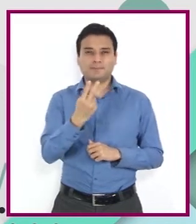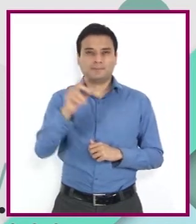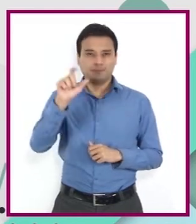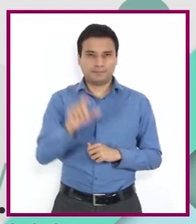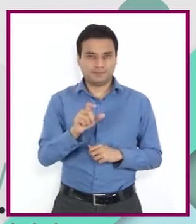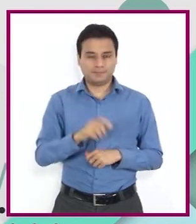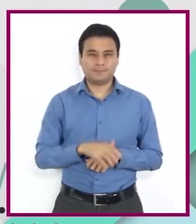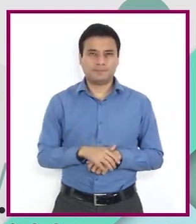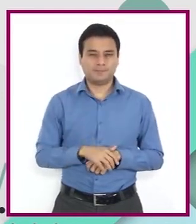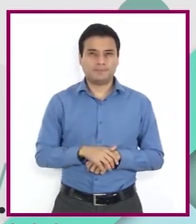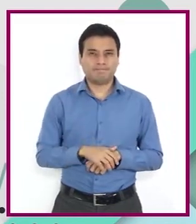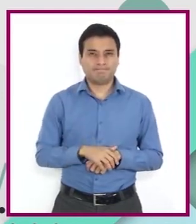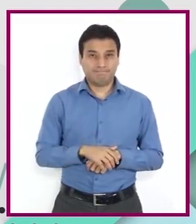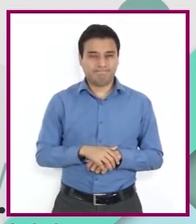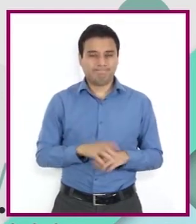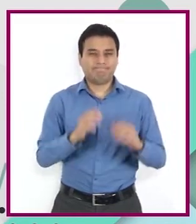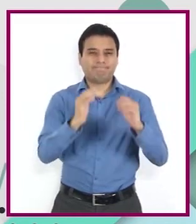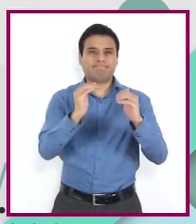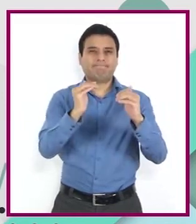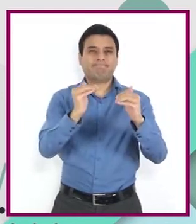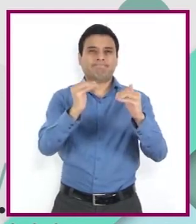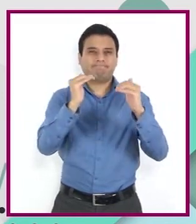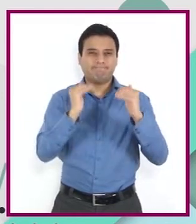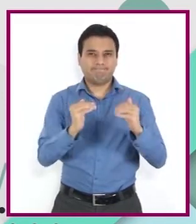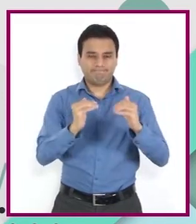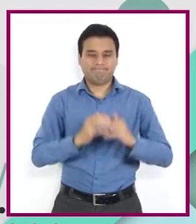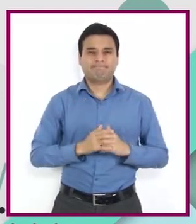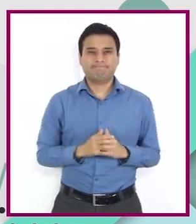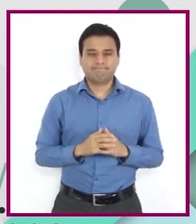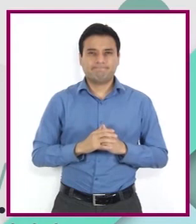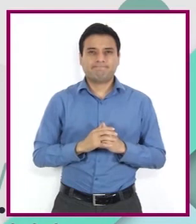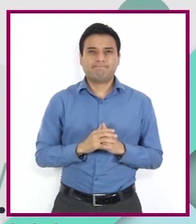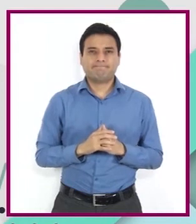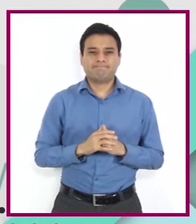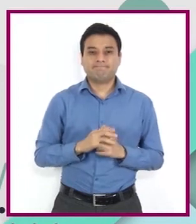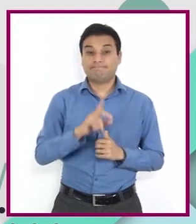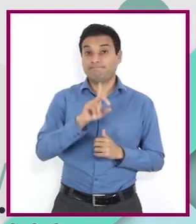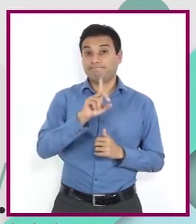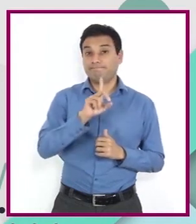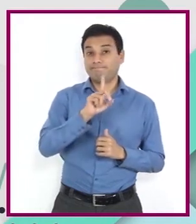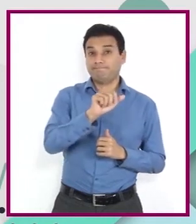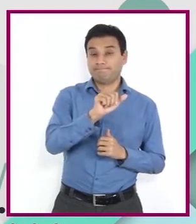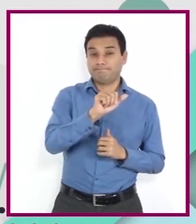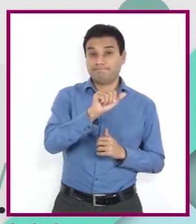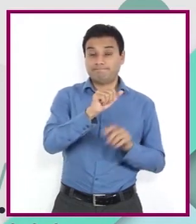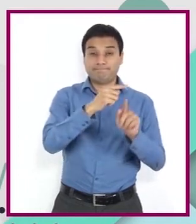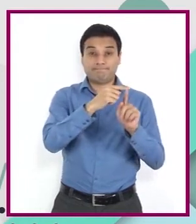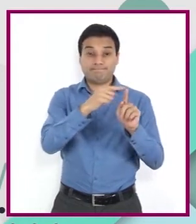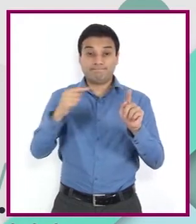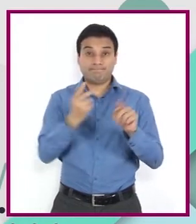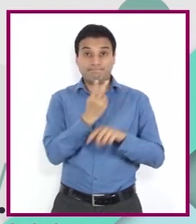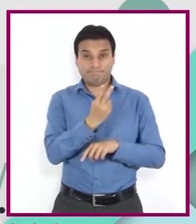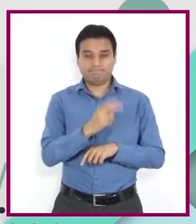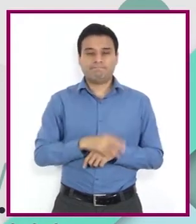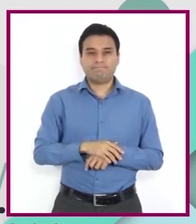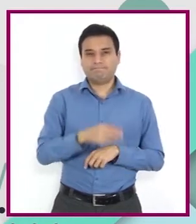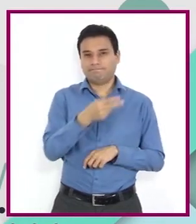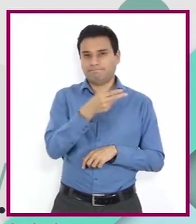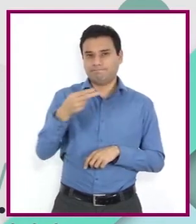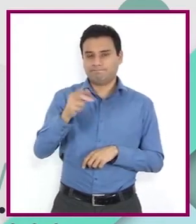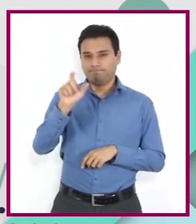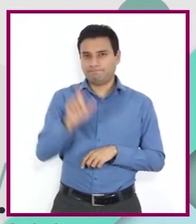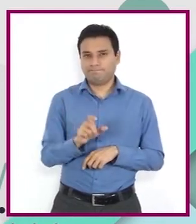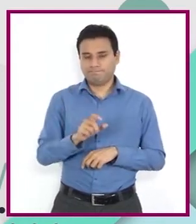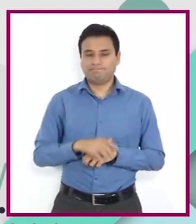2X. Aplicamos las propiedades de la igualdad para despejar X y obtenemos que 36 medios es igual a